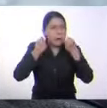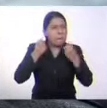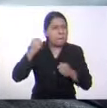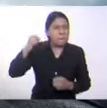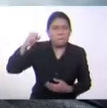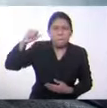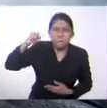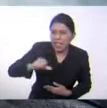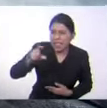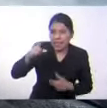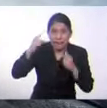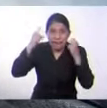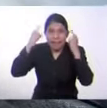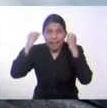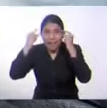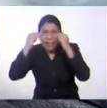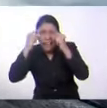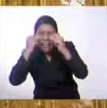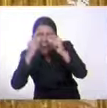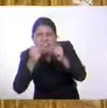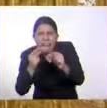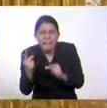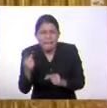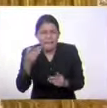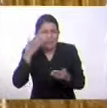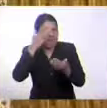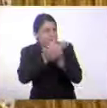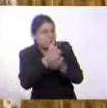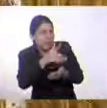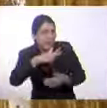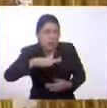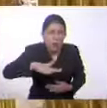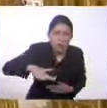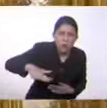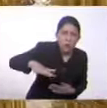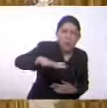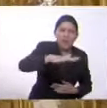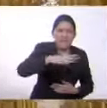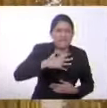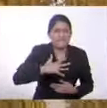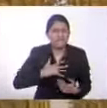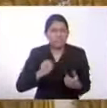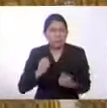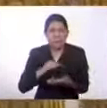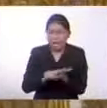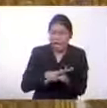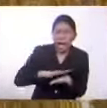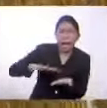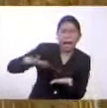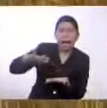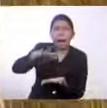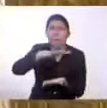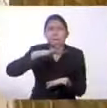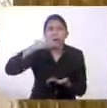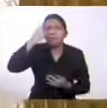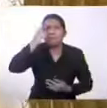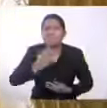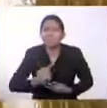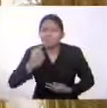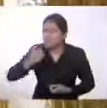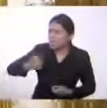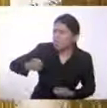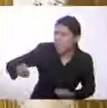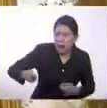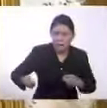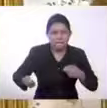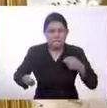a los griegos y sumió en la mansión de Edes a tantas fuertes almas de héroes que sirvieron de pasto a los